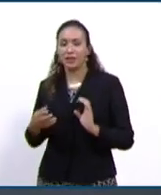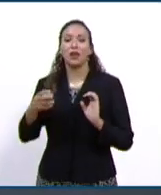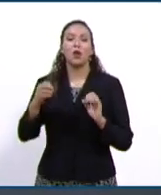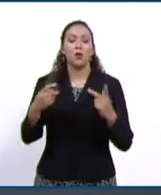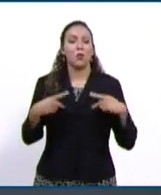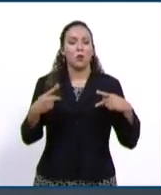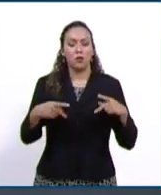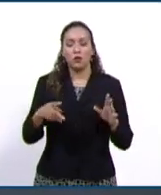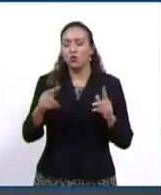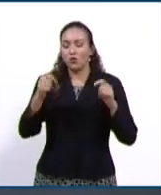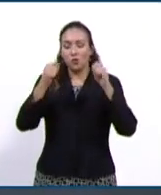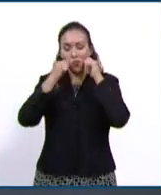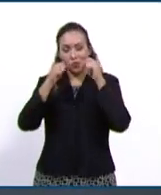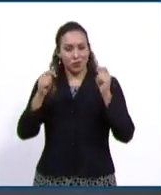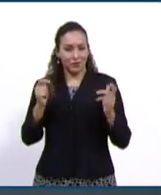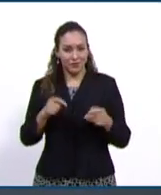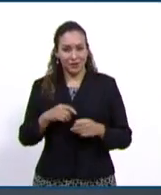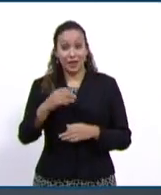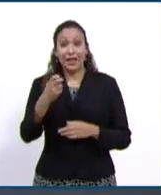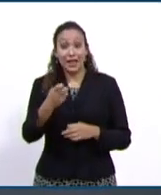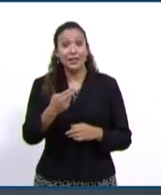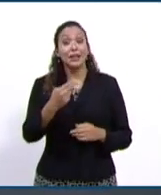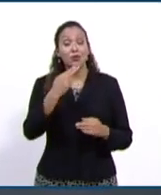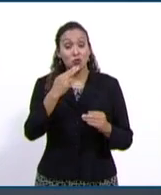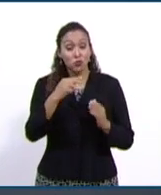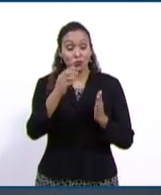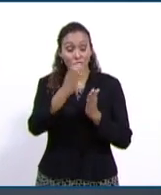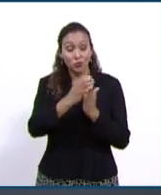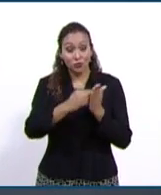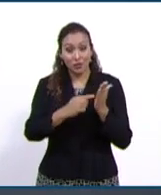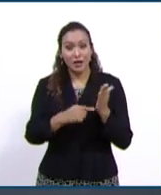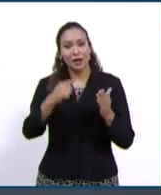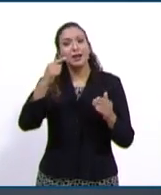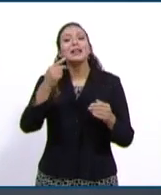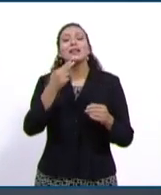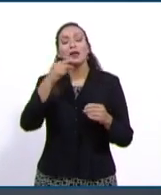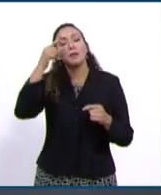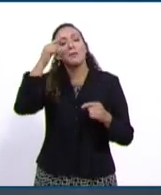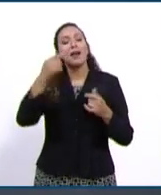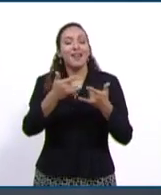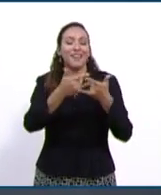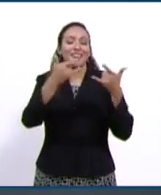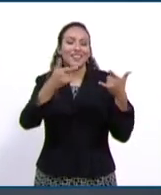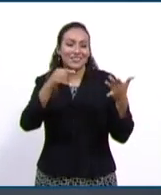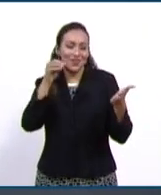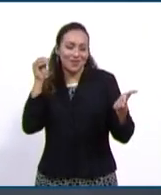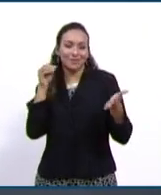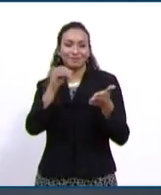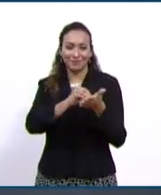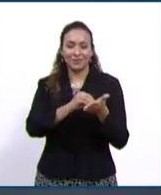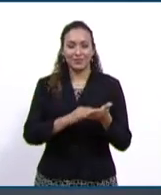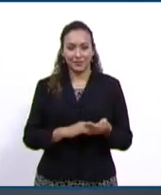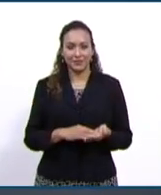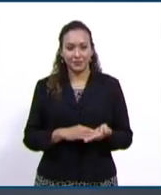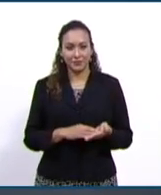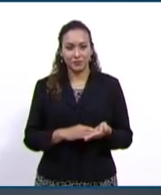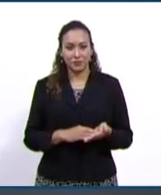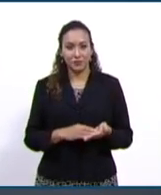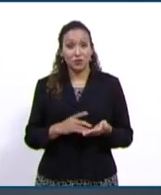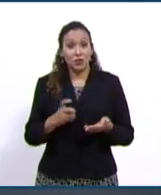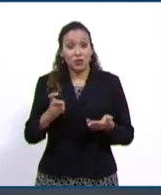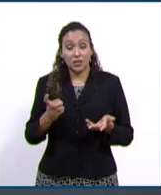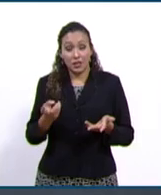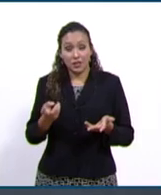o que implique o se pueda utilizar también en algún expediente de validez de elección, pues independientemente de ello